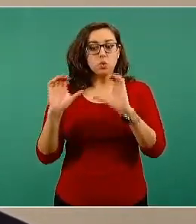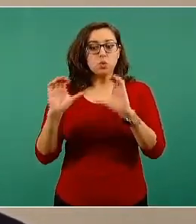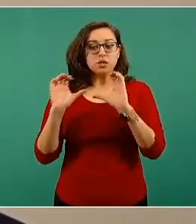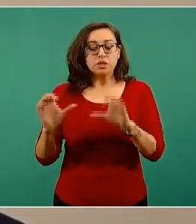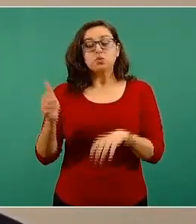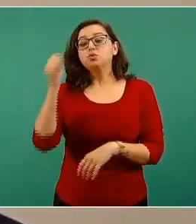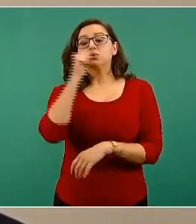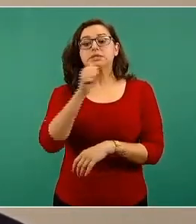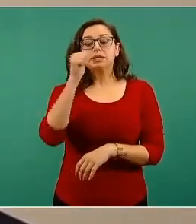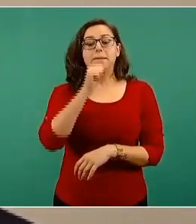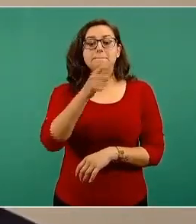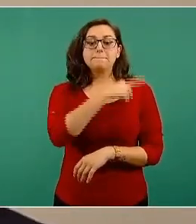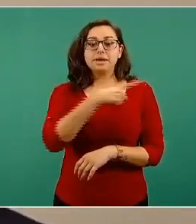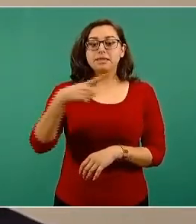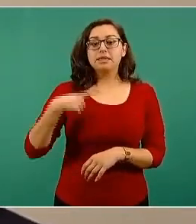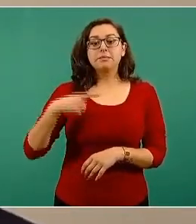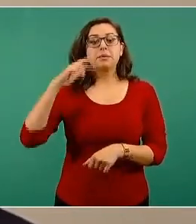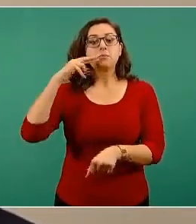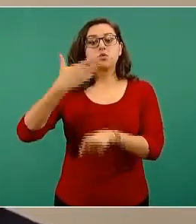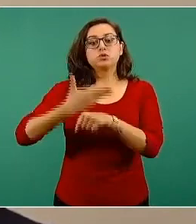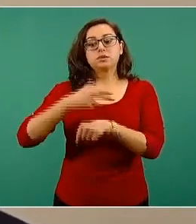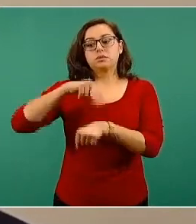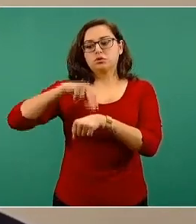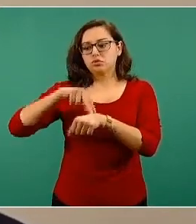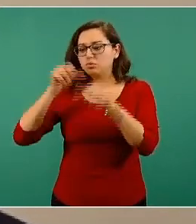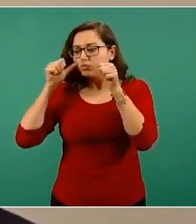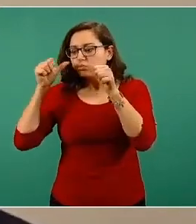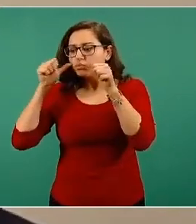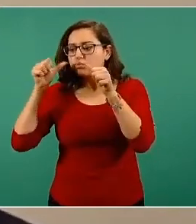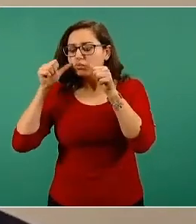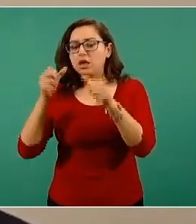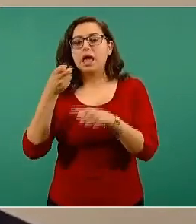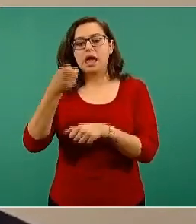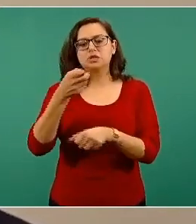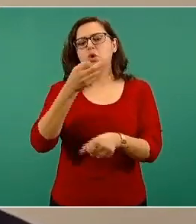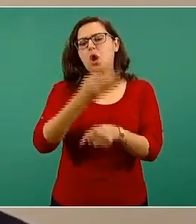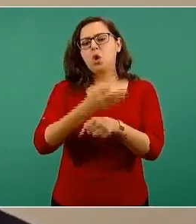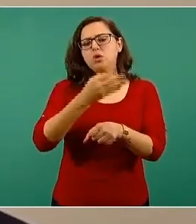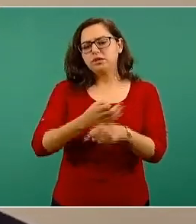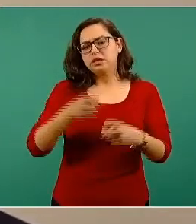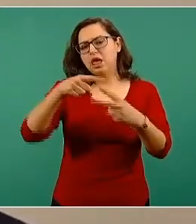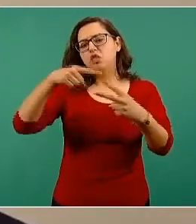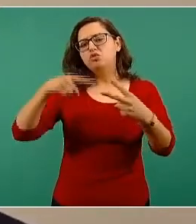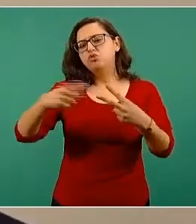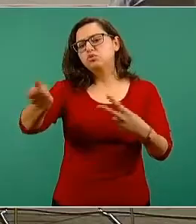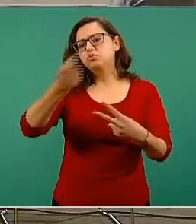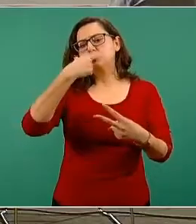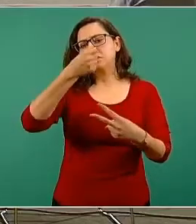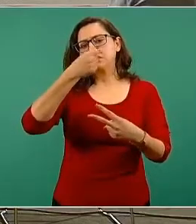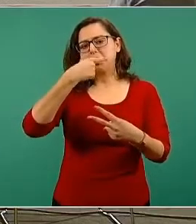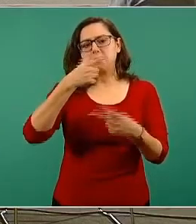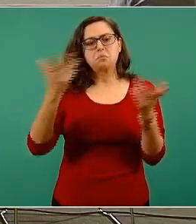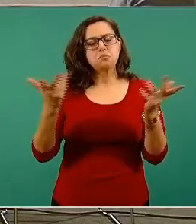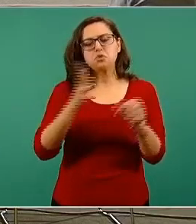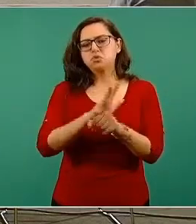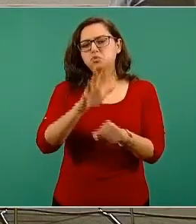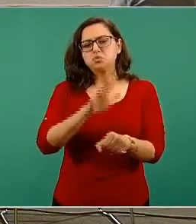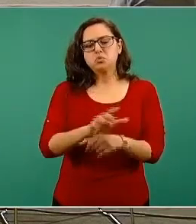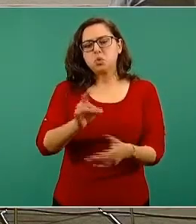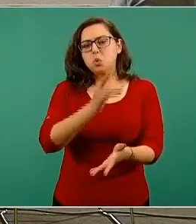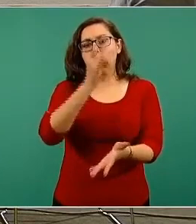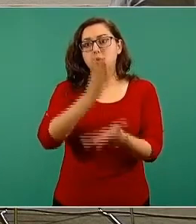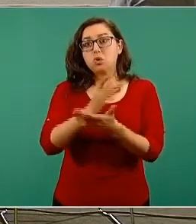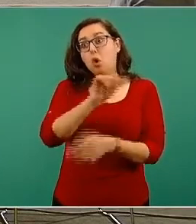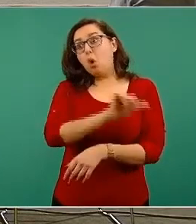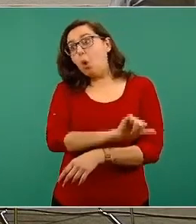de estar a cargo de un profesional de la salud. Son los dos tratamientos que hasta el momento el doctor López-Gatell nos ha comentado. No tenemos información de que